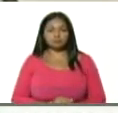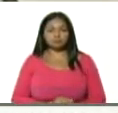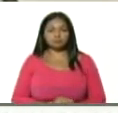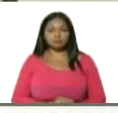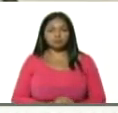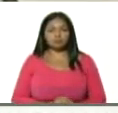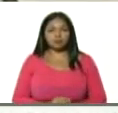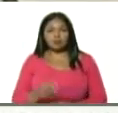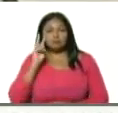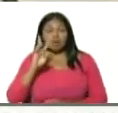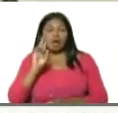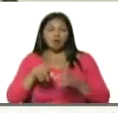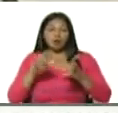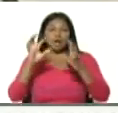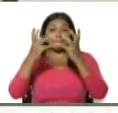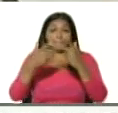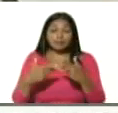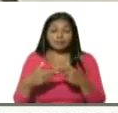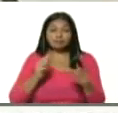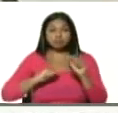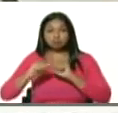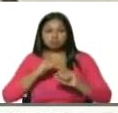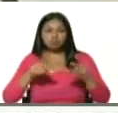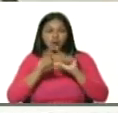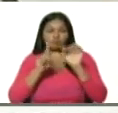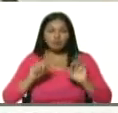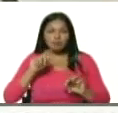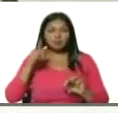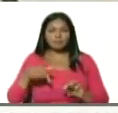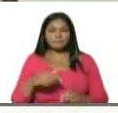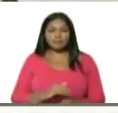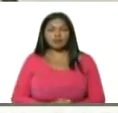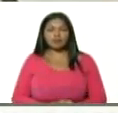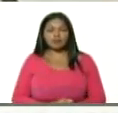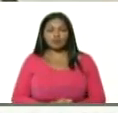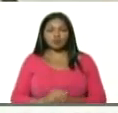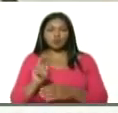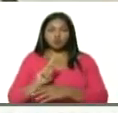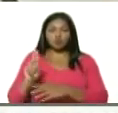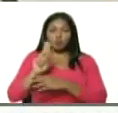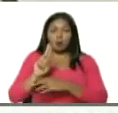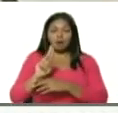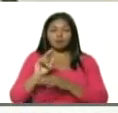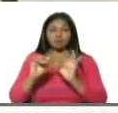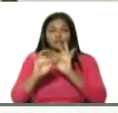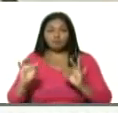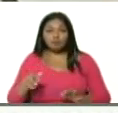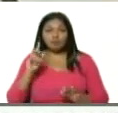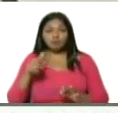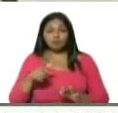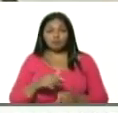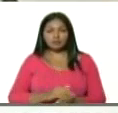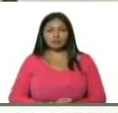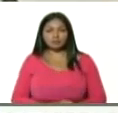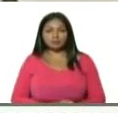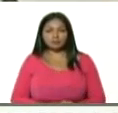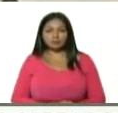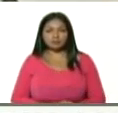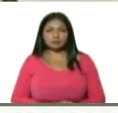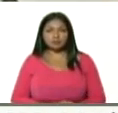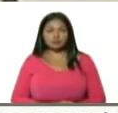están algunas empresas moviéndose para recargarle al usuario y a la usuaria un monto exorbitante